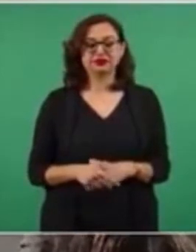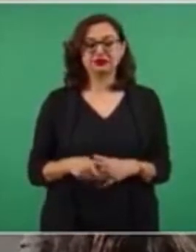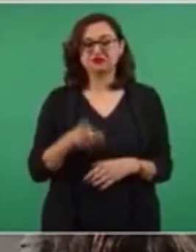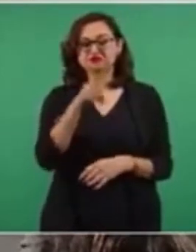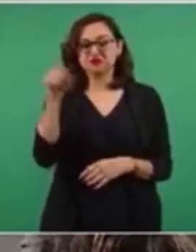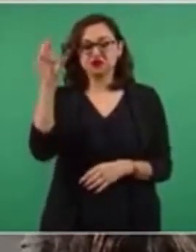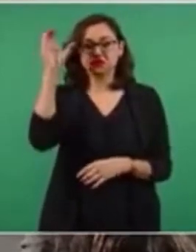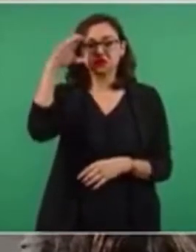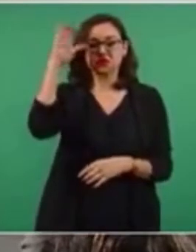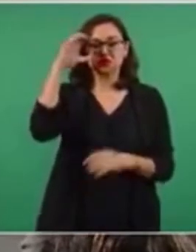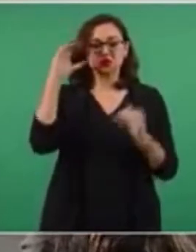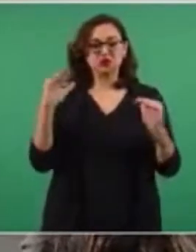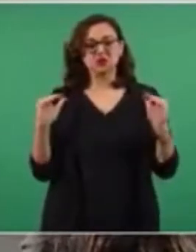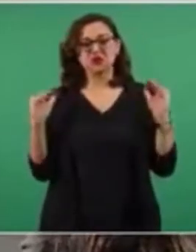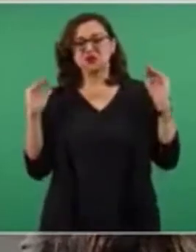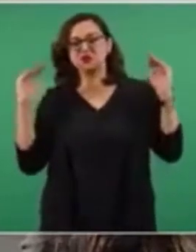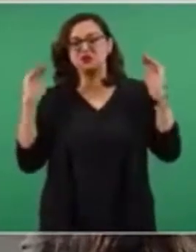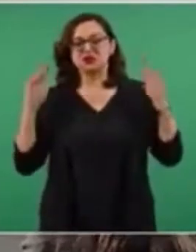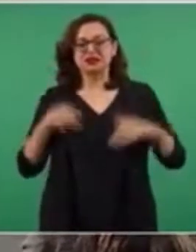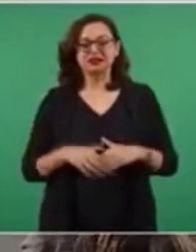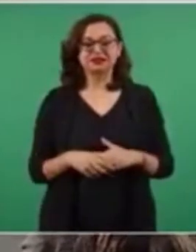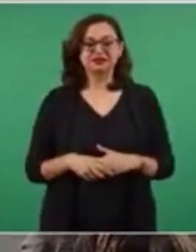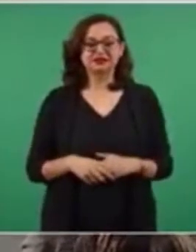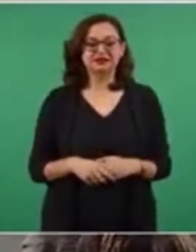Miren, puro científico.